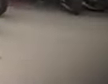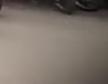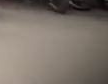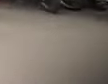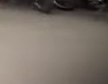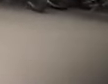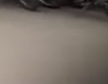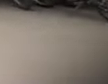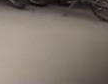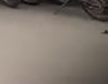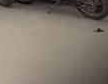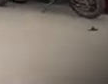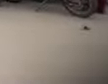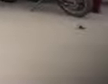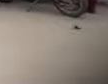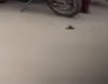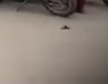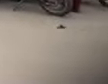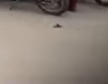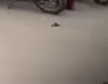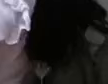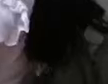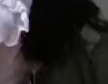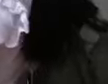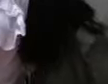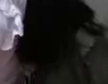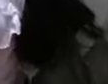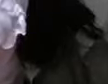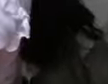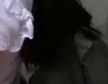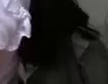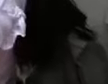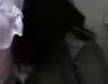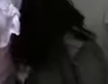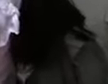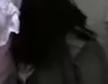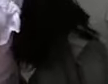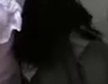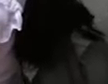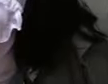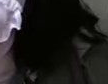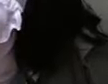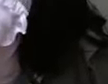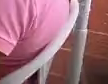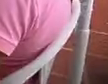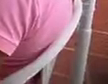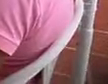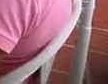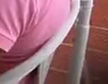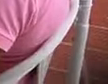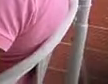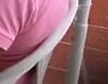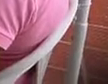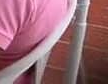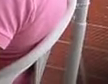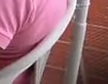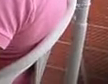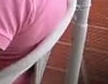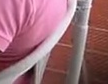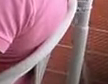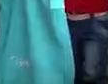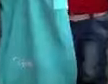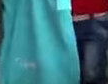y procedimientos de odontología, intervenciones individuales de valoración integral, detención temprana y protección específica